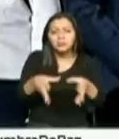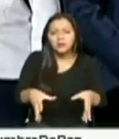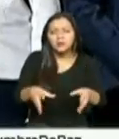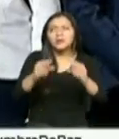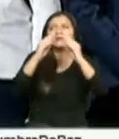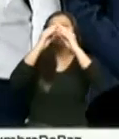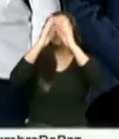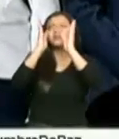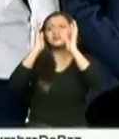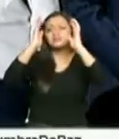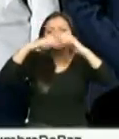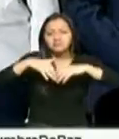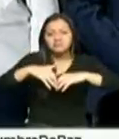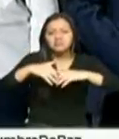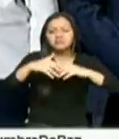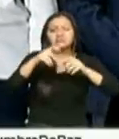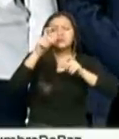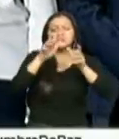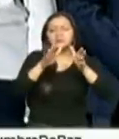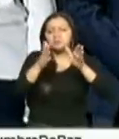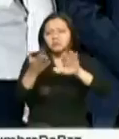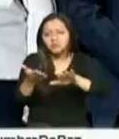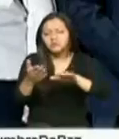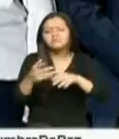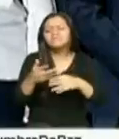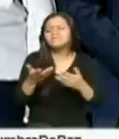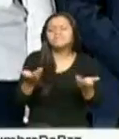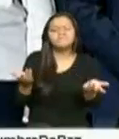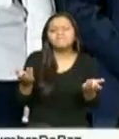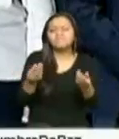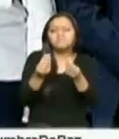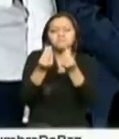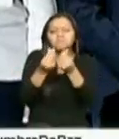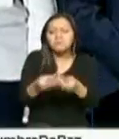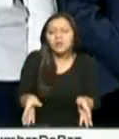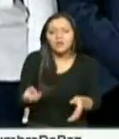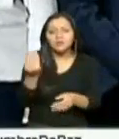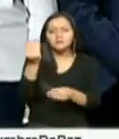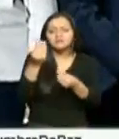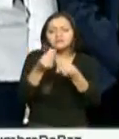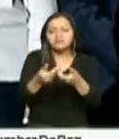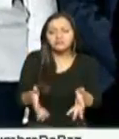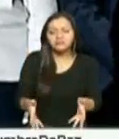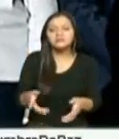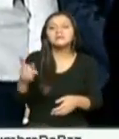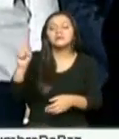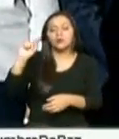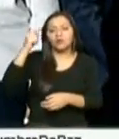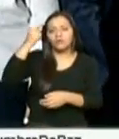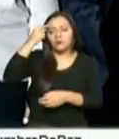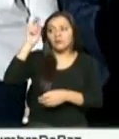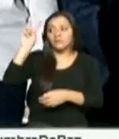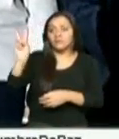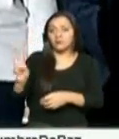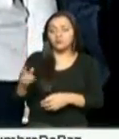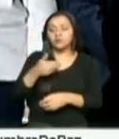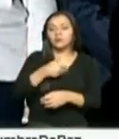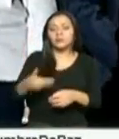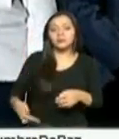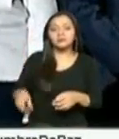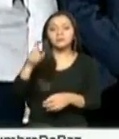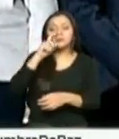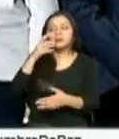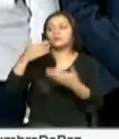dólares. Por ahí estuvo presente nuestra querida Venezuela, el gobierno del presidente Nicolás Maduro, el pueblo venezolano. Muchas